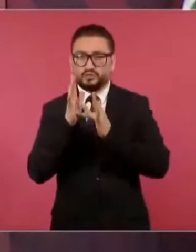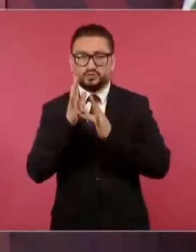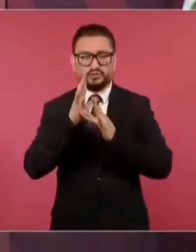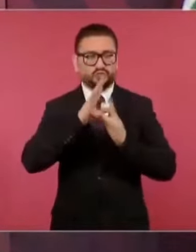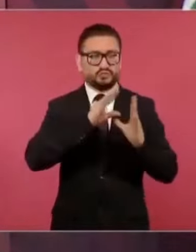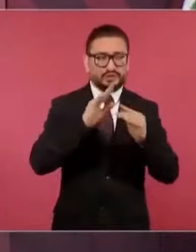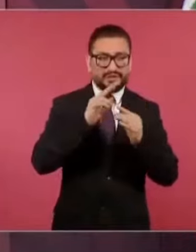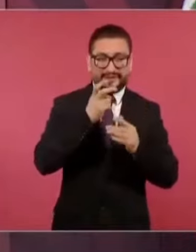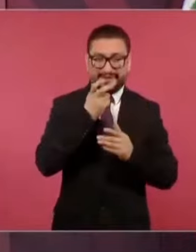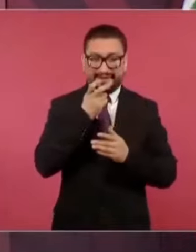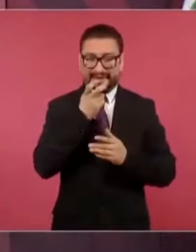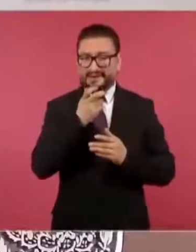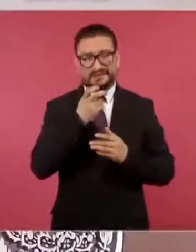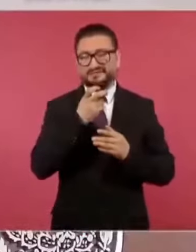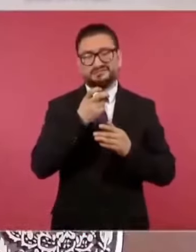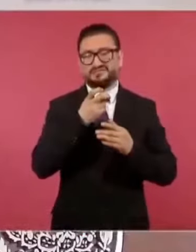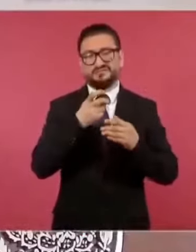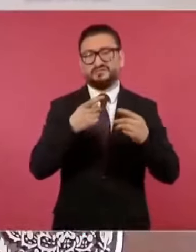y